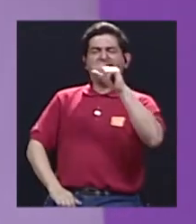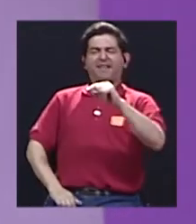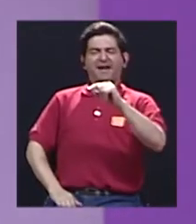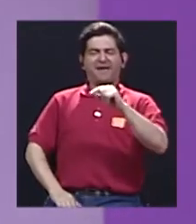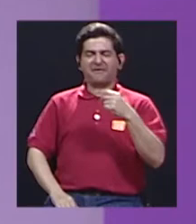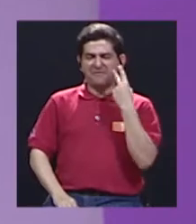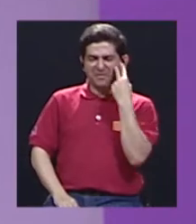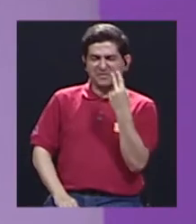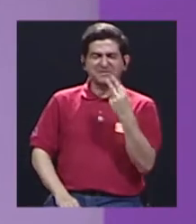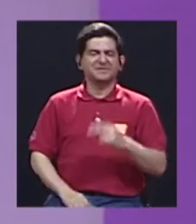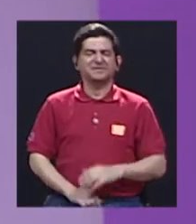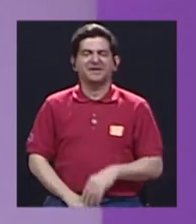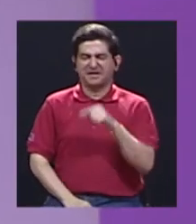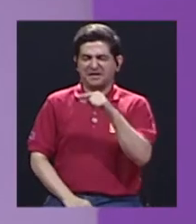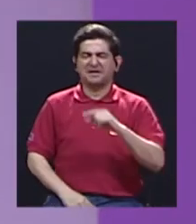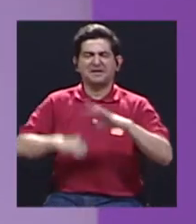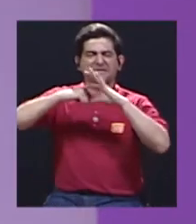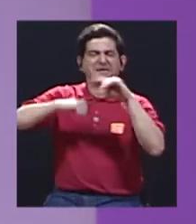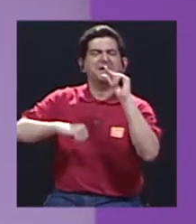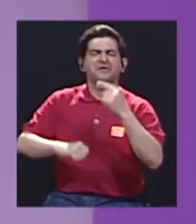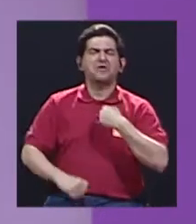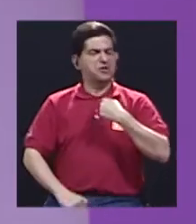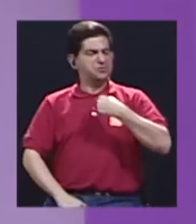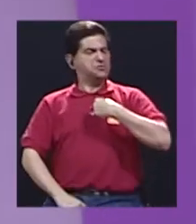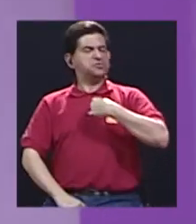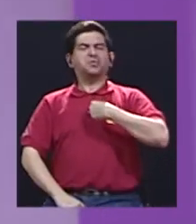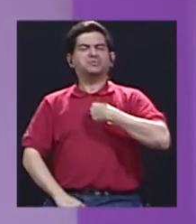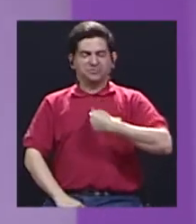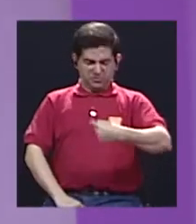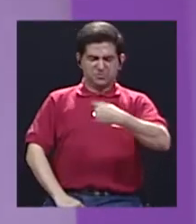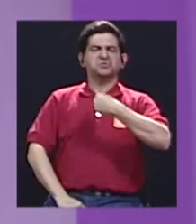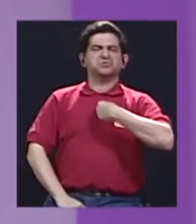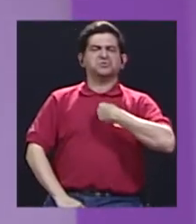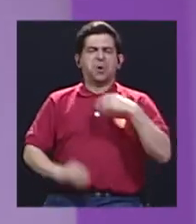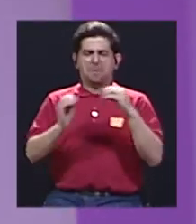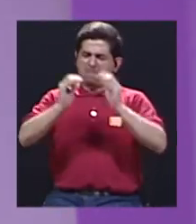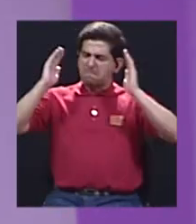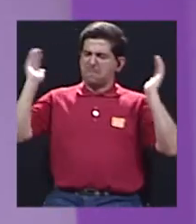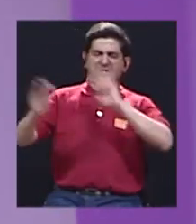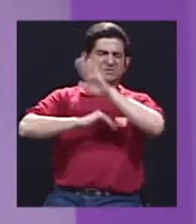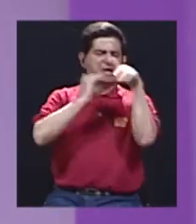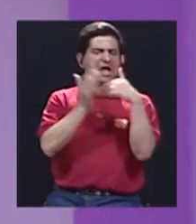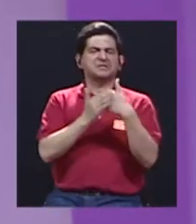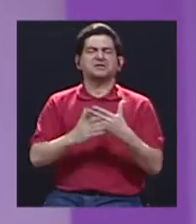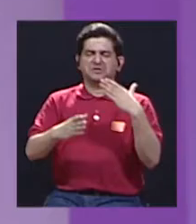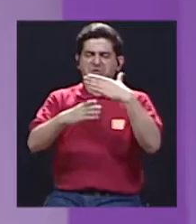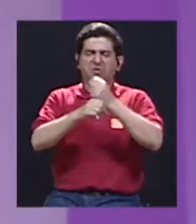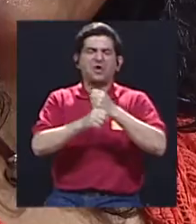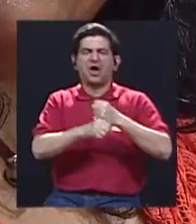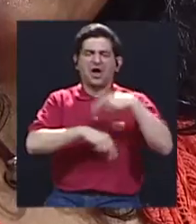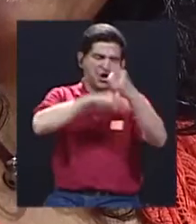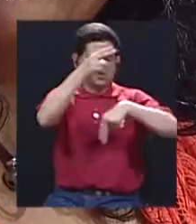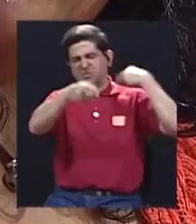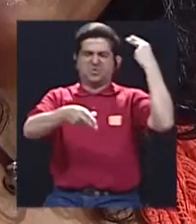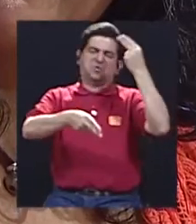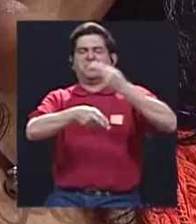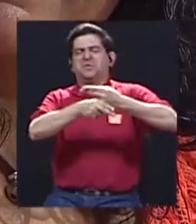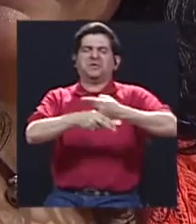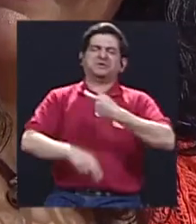veía pequeñita la luna dijo yo yo soy la más grande creación del universo